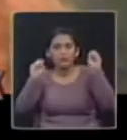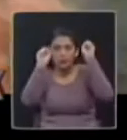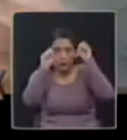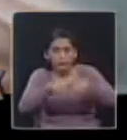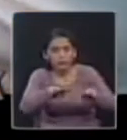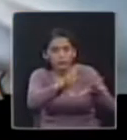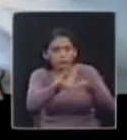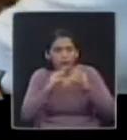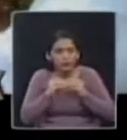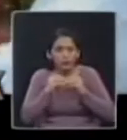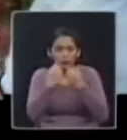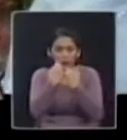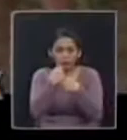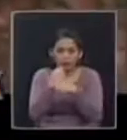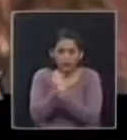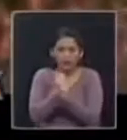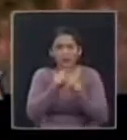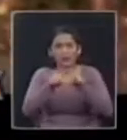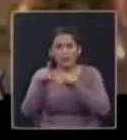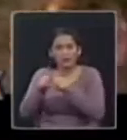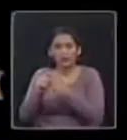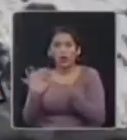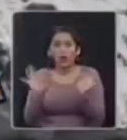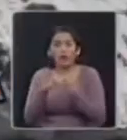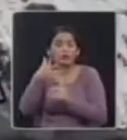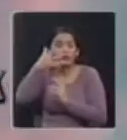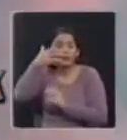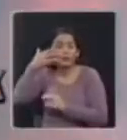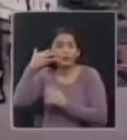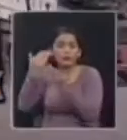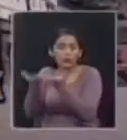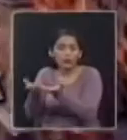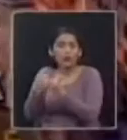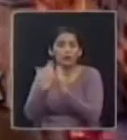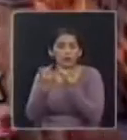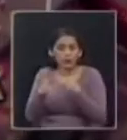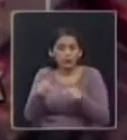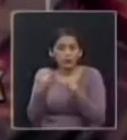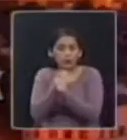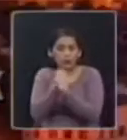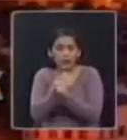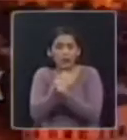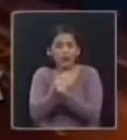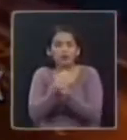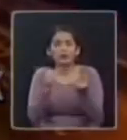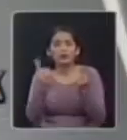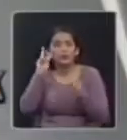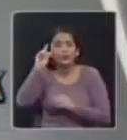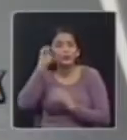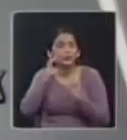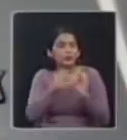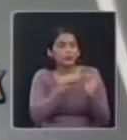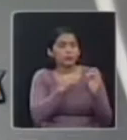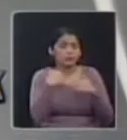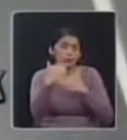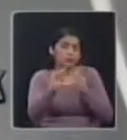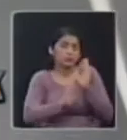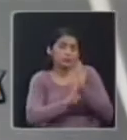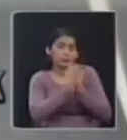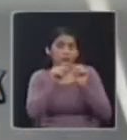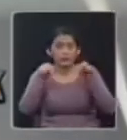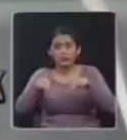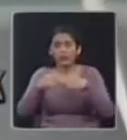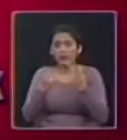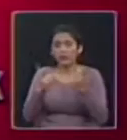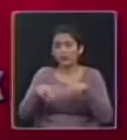insumos basados en el bioconocimiento de la Amazonía. Uno, dos, el tema de turismo es algo que tenemos mucho potencial. Y tercero, todo lo derivado de la